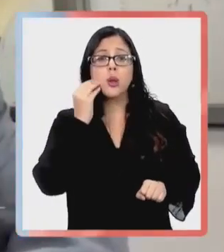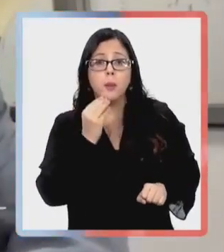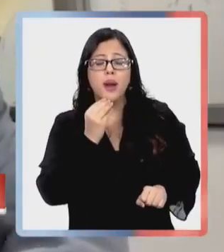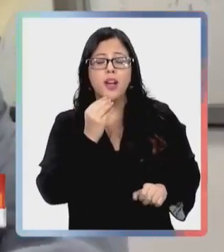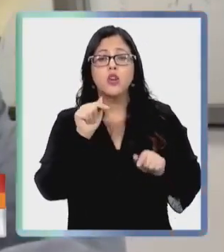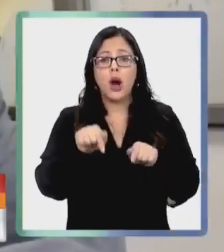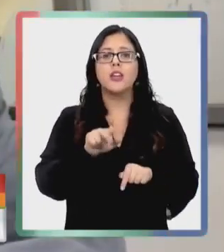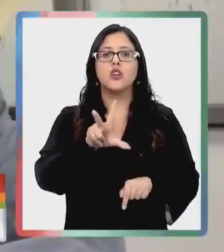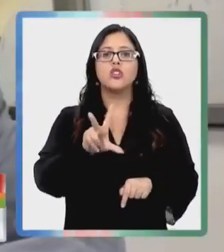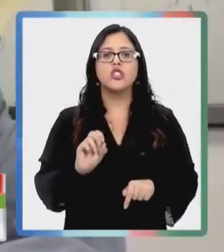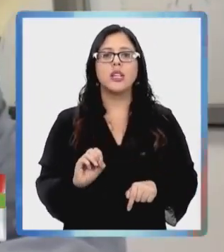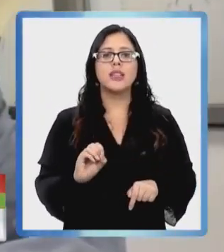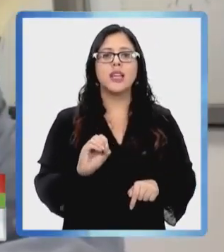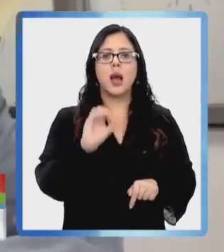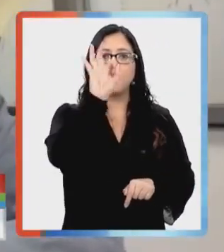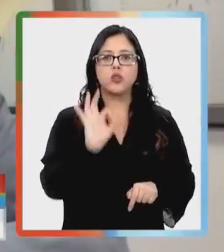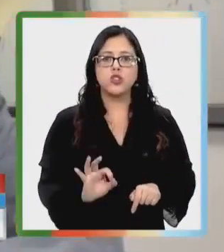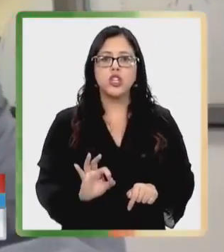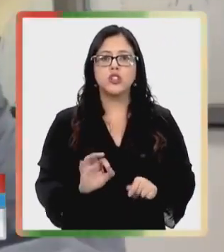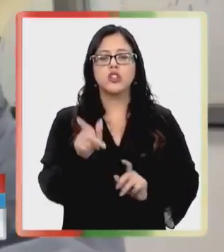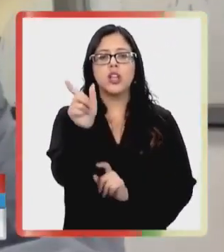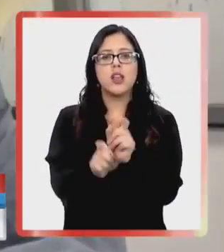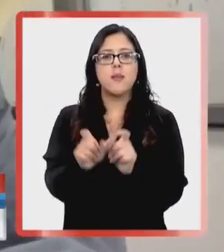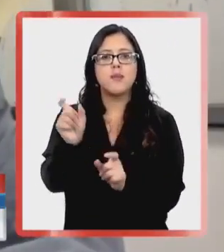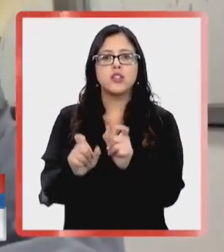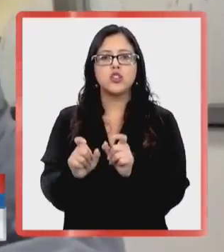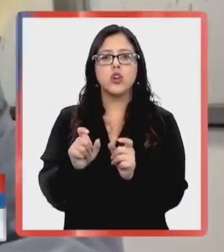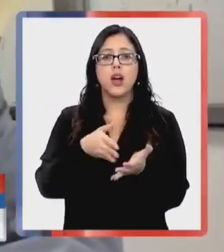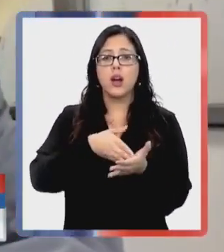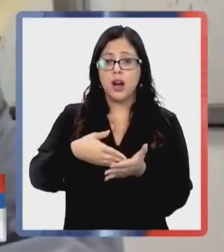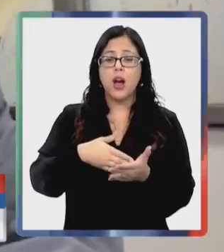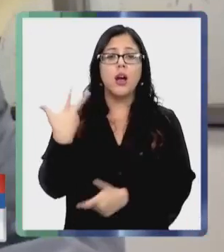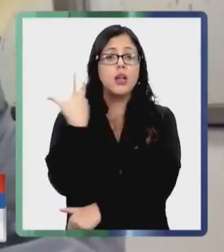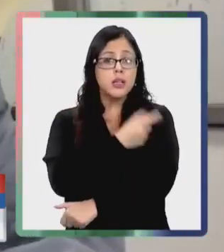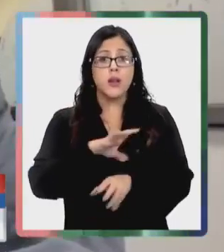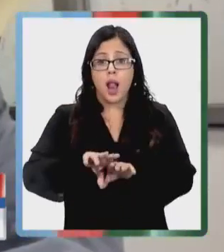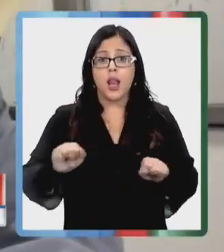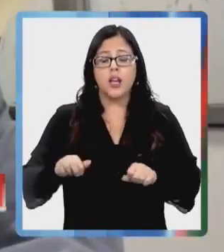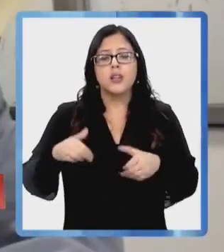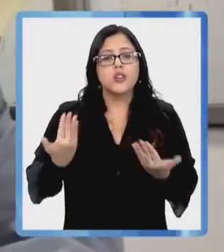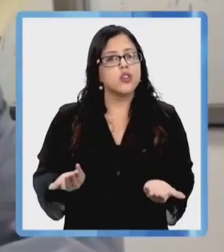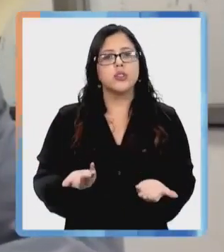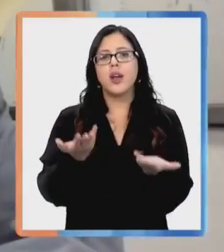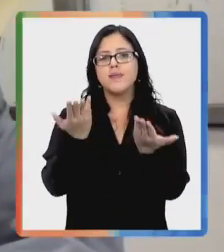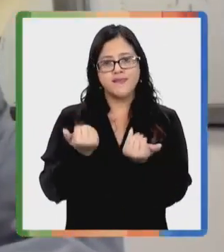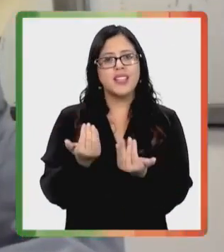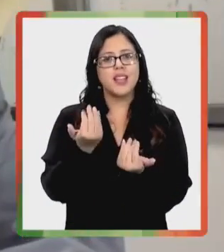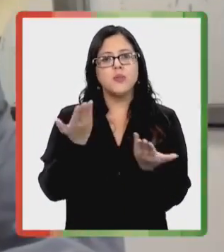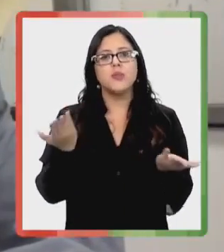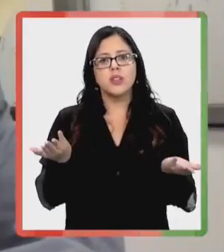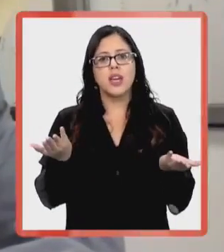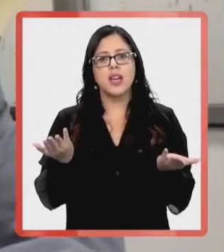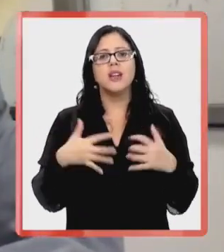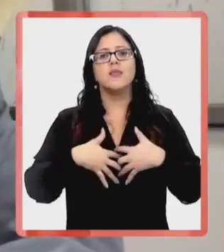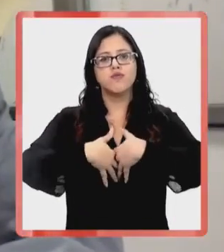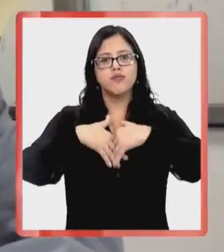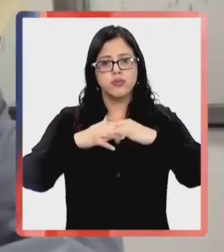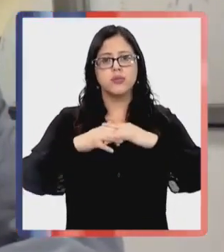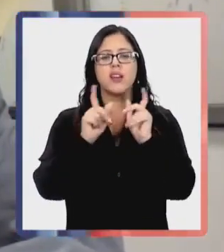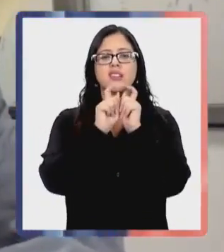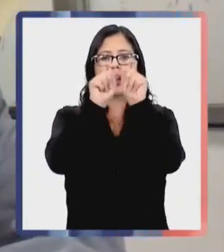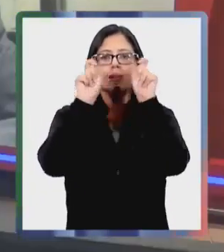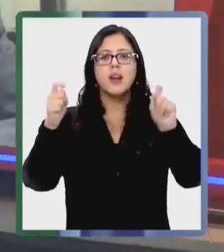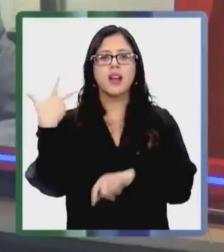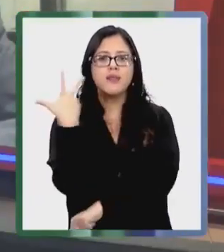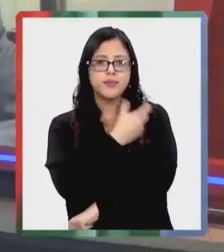iban a tener el 80% de la población susceptible vacunada. Entonces, creo que hay que reforzar también la campaña de